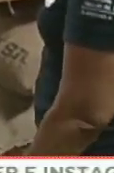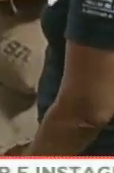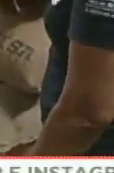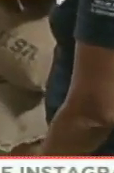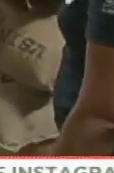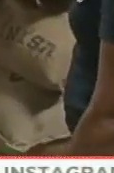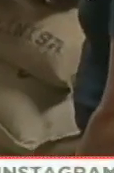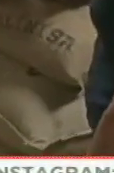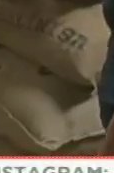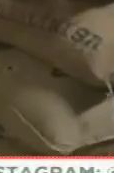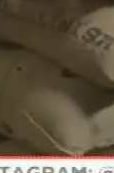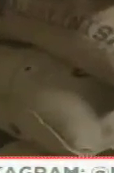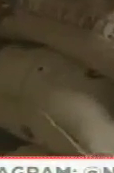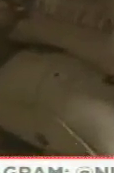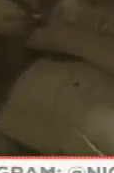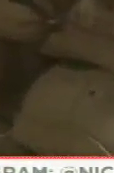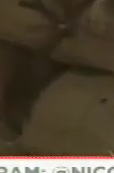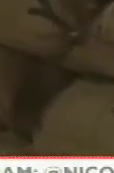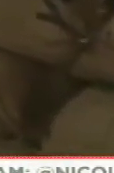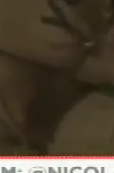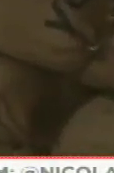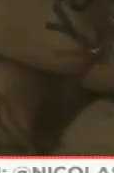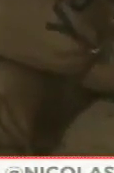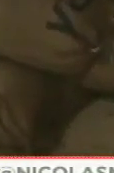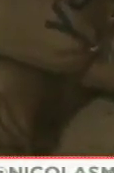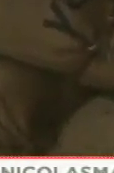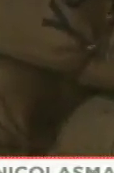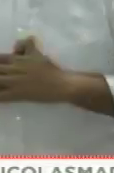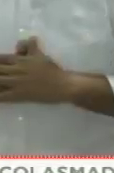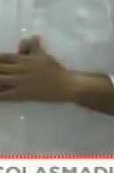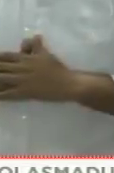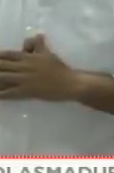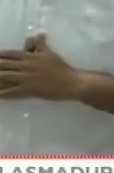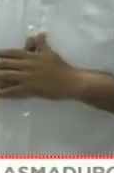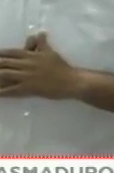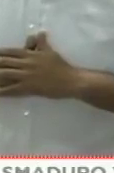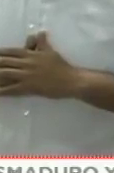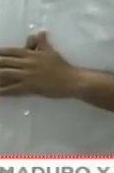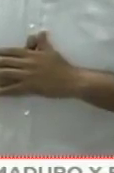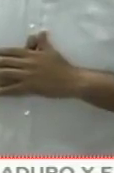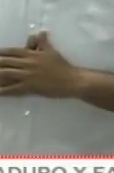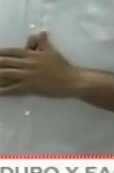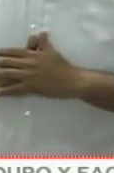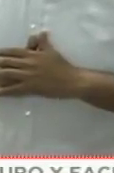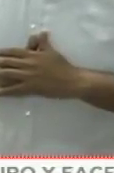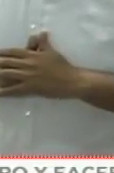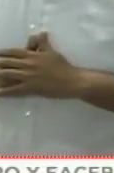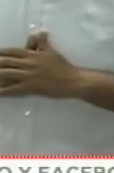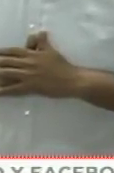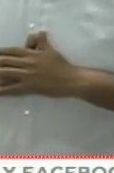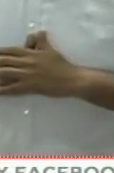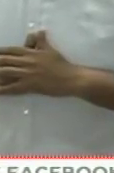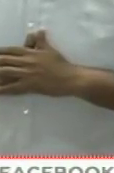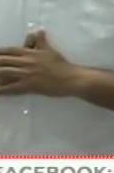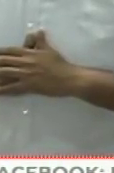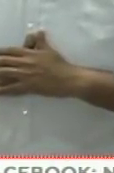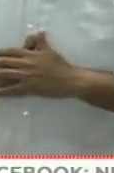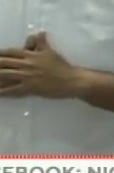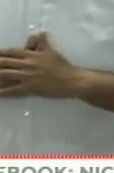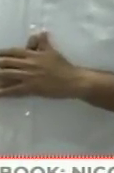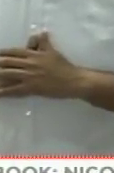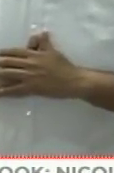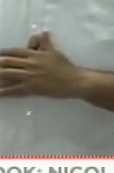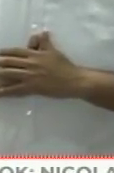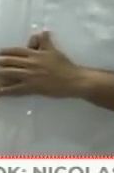que nos han dado para nosotros seguir en pie de lucha, seguir luchando por nuestra patria, seguir revolucionando este país,